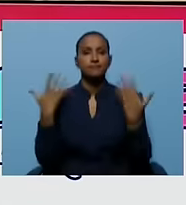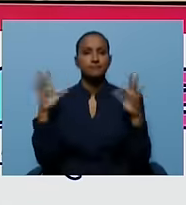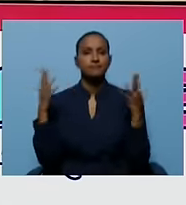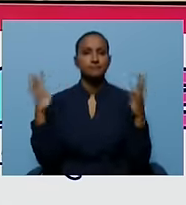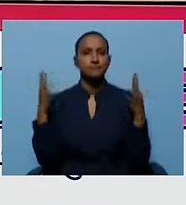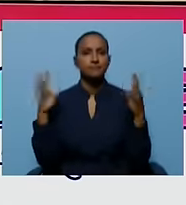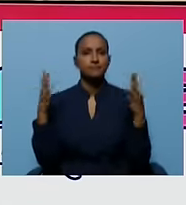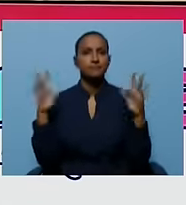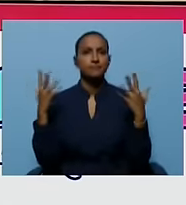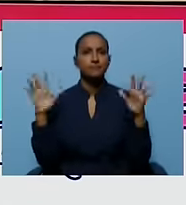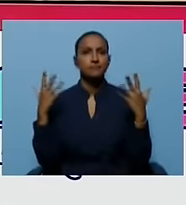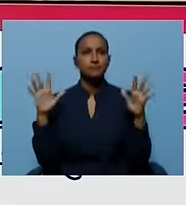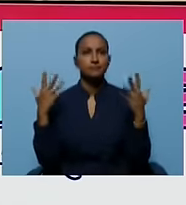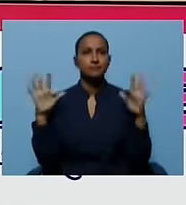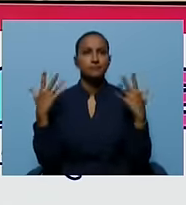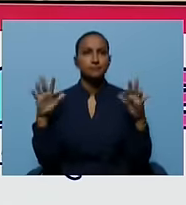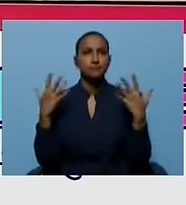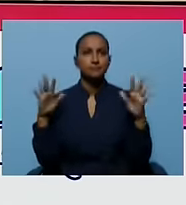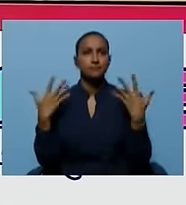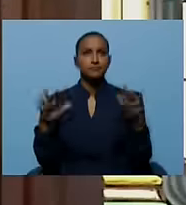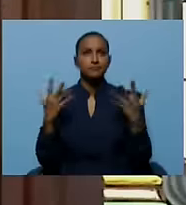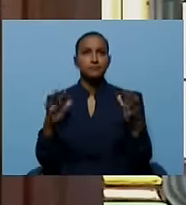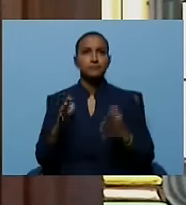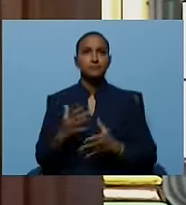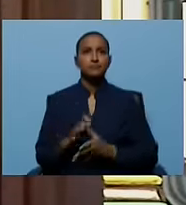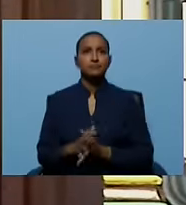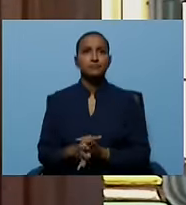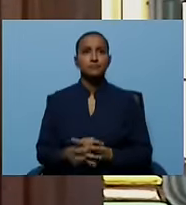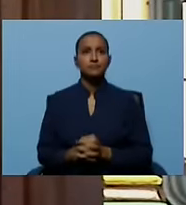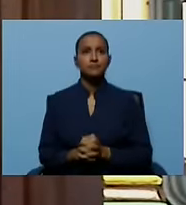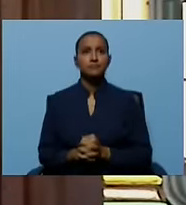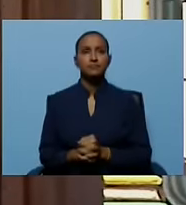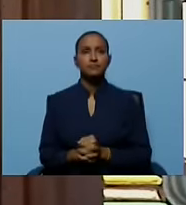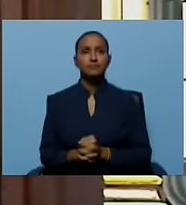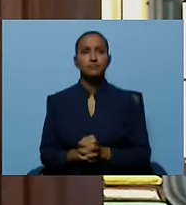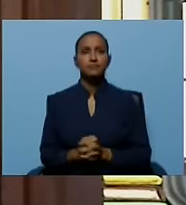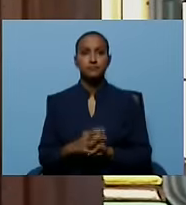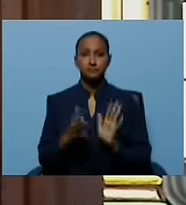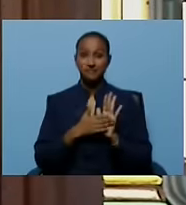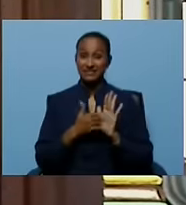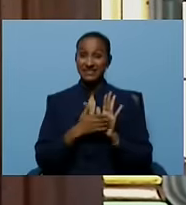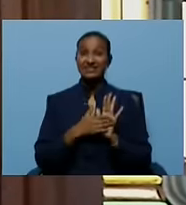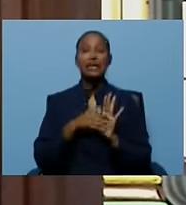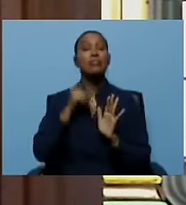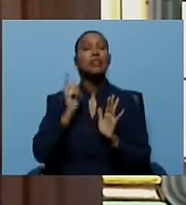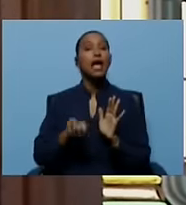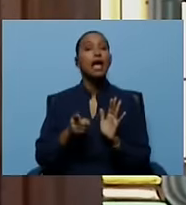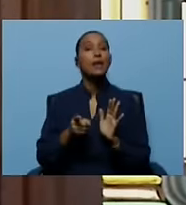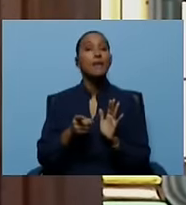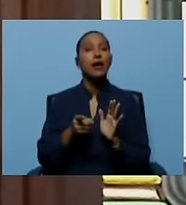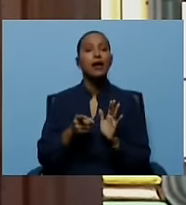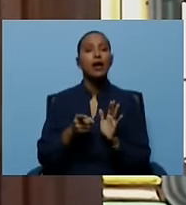De esto habría que repartir